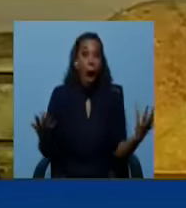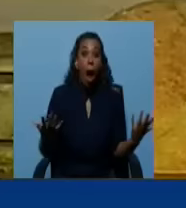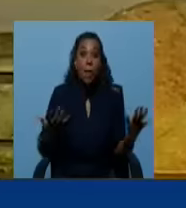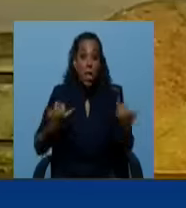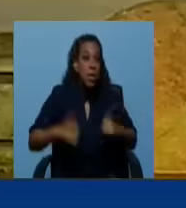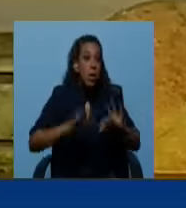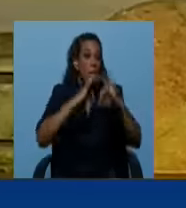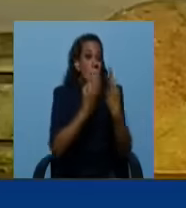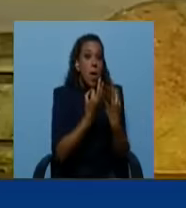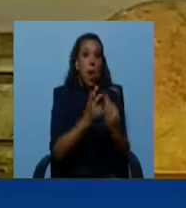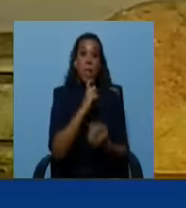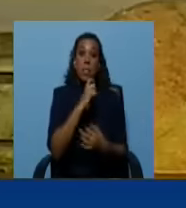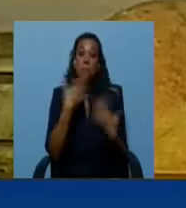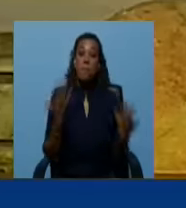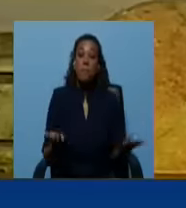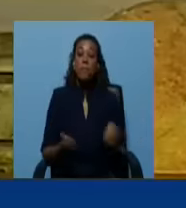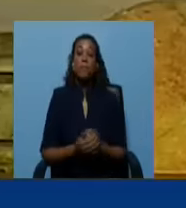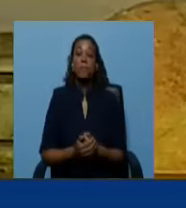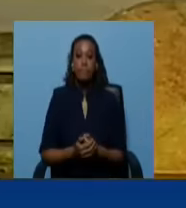subsistencia.